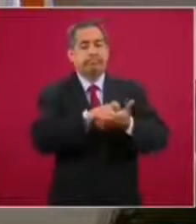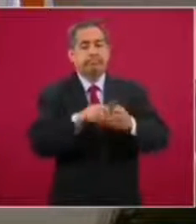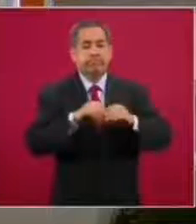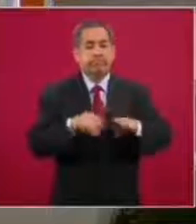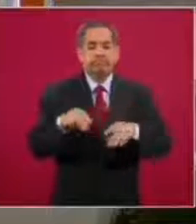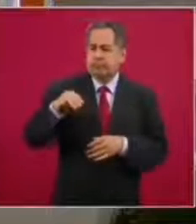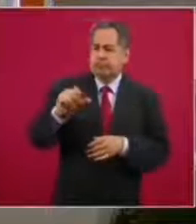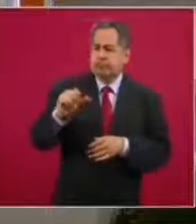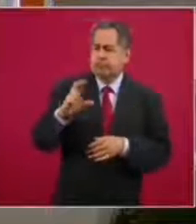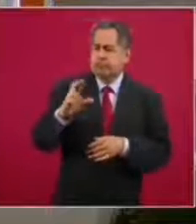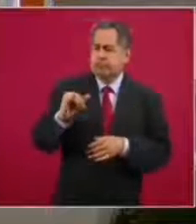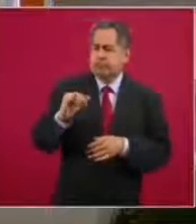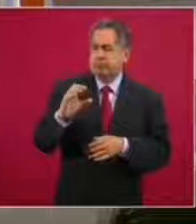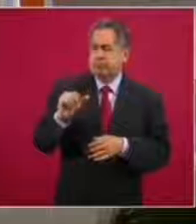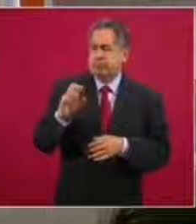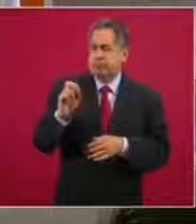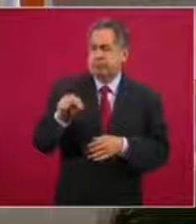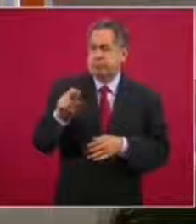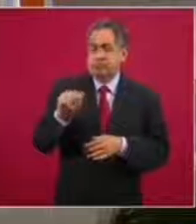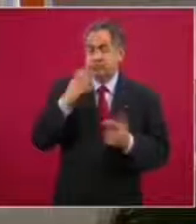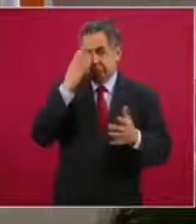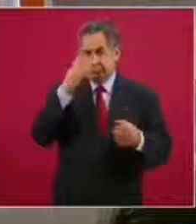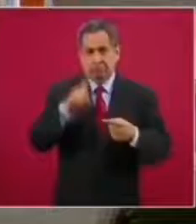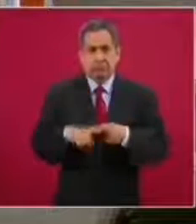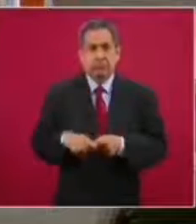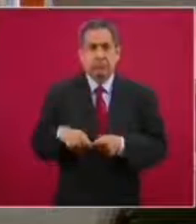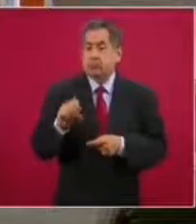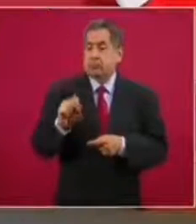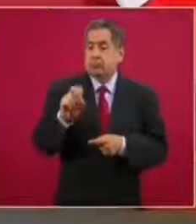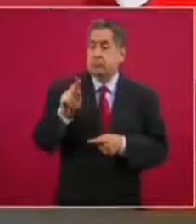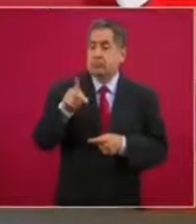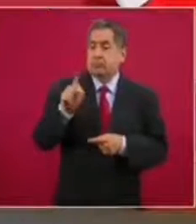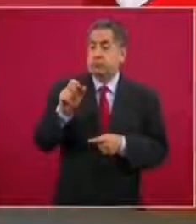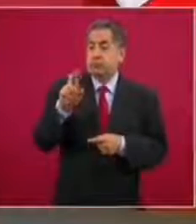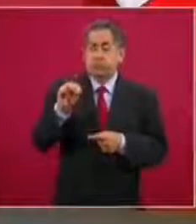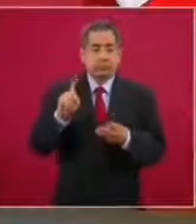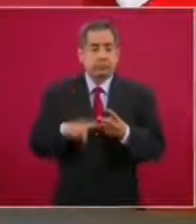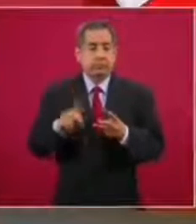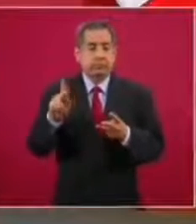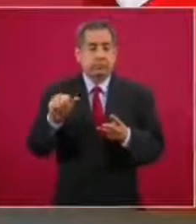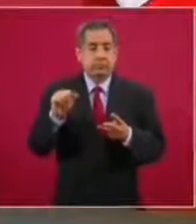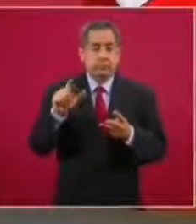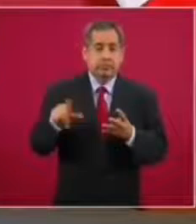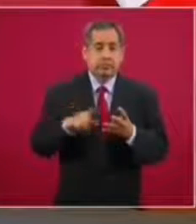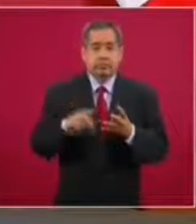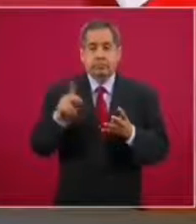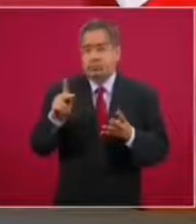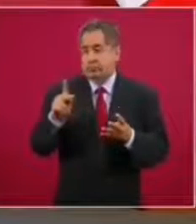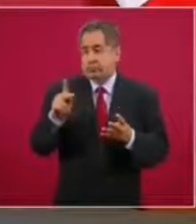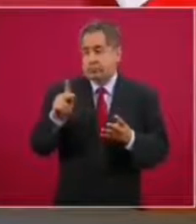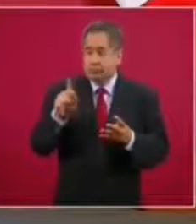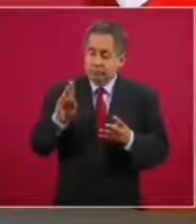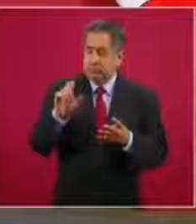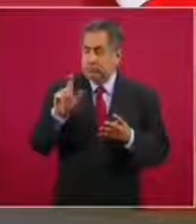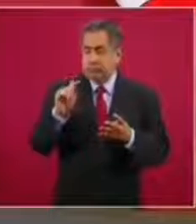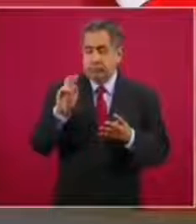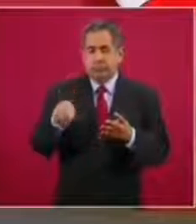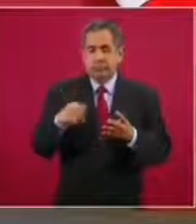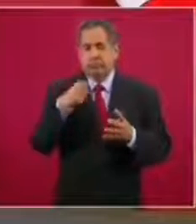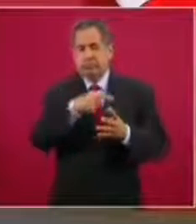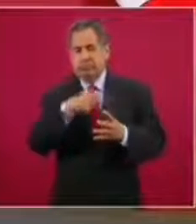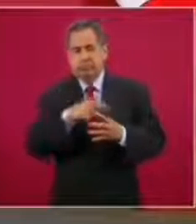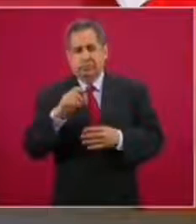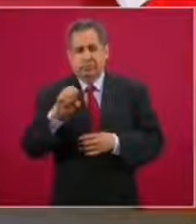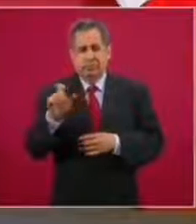Mari Carmen Cortés, no sé de dónde sea. Leo Zuckerman, Pascal Beltrán del Río. Este es de